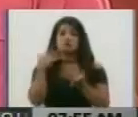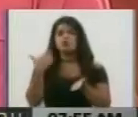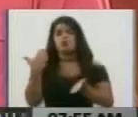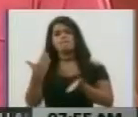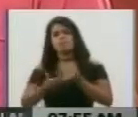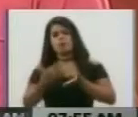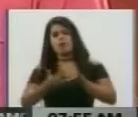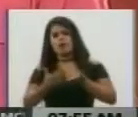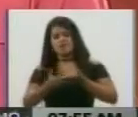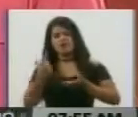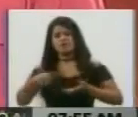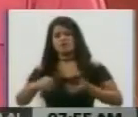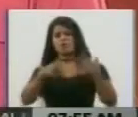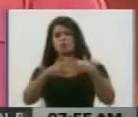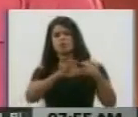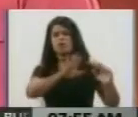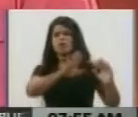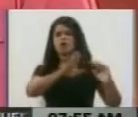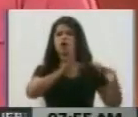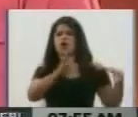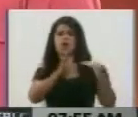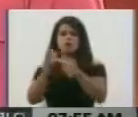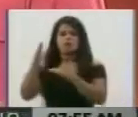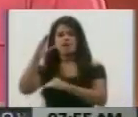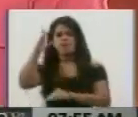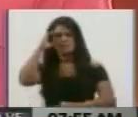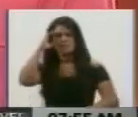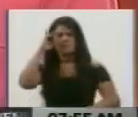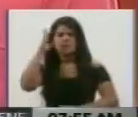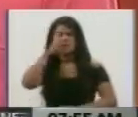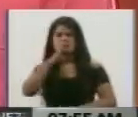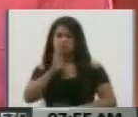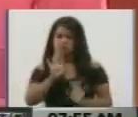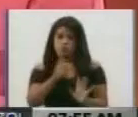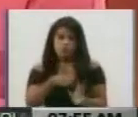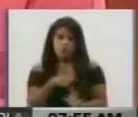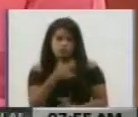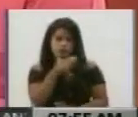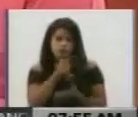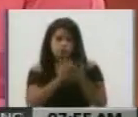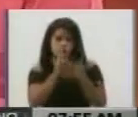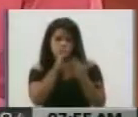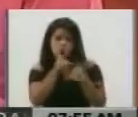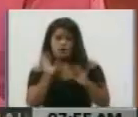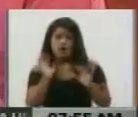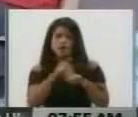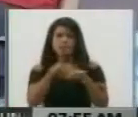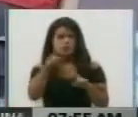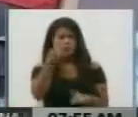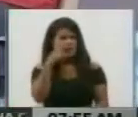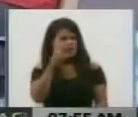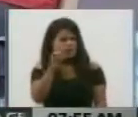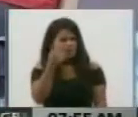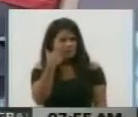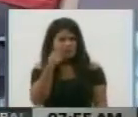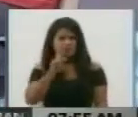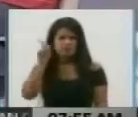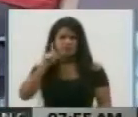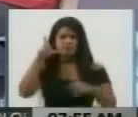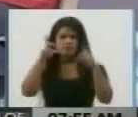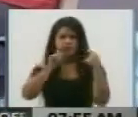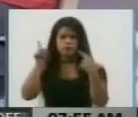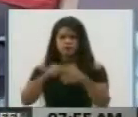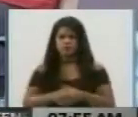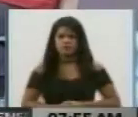del golpe contra Dilma. No la tengo aquí, ojalá la tuviera y la mostrara. Pero sí te puedo mostrar un detalle curioso, ¿no? Mira,